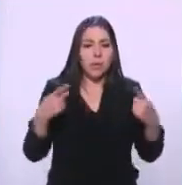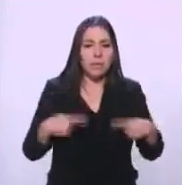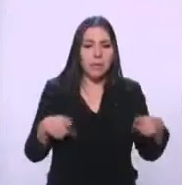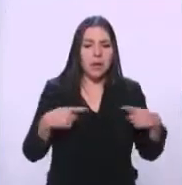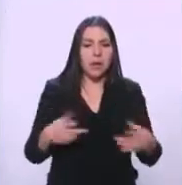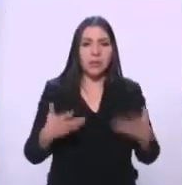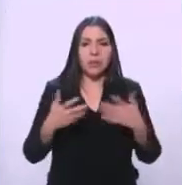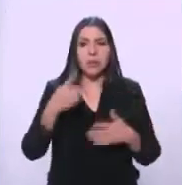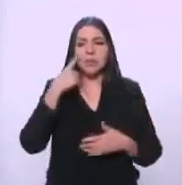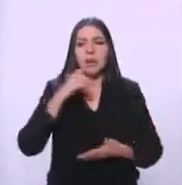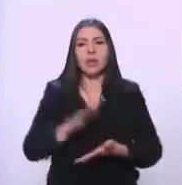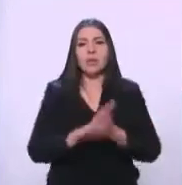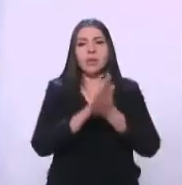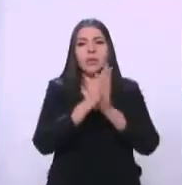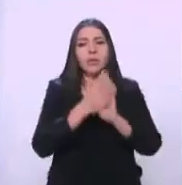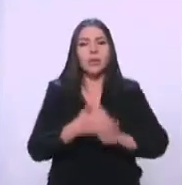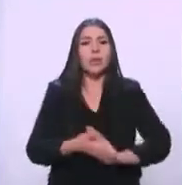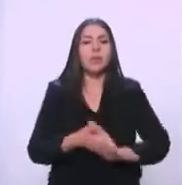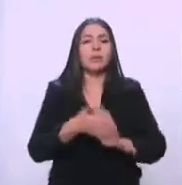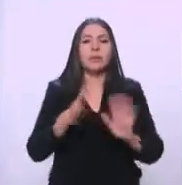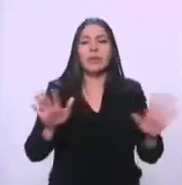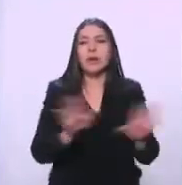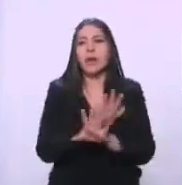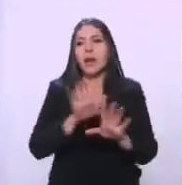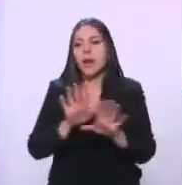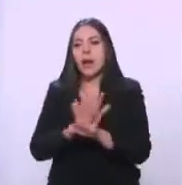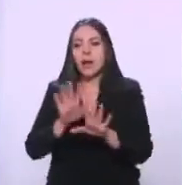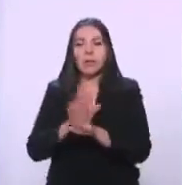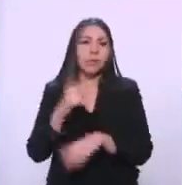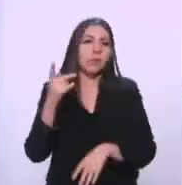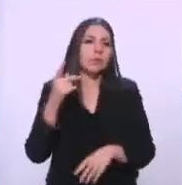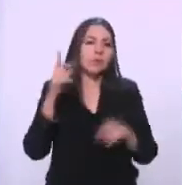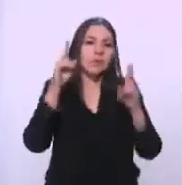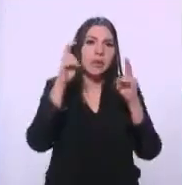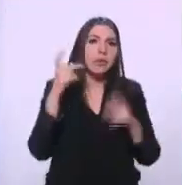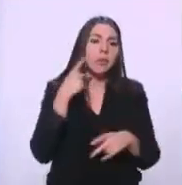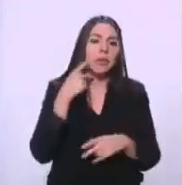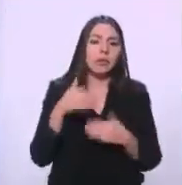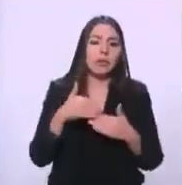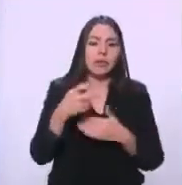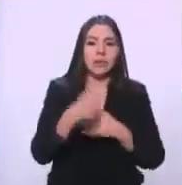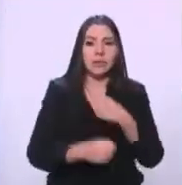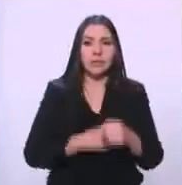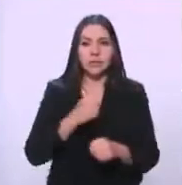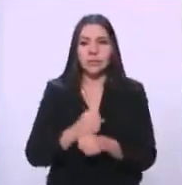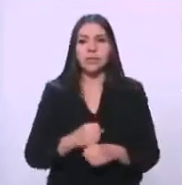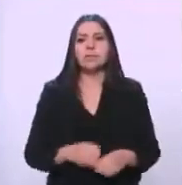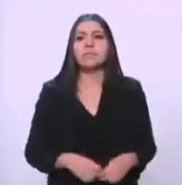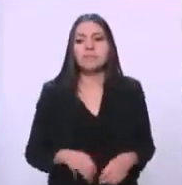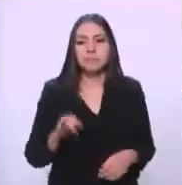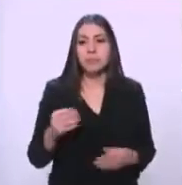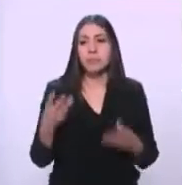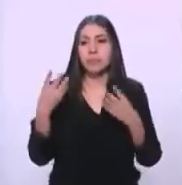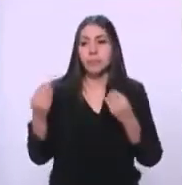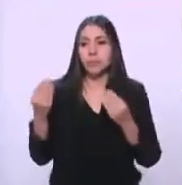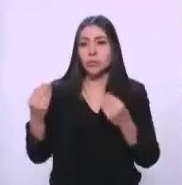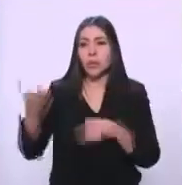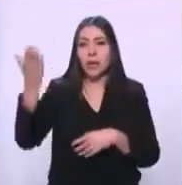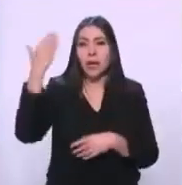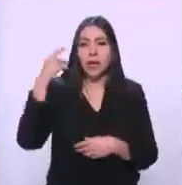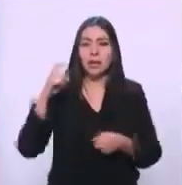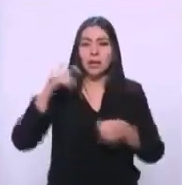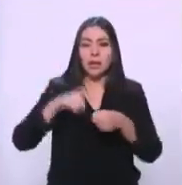transformación política de México en estos años. Sí, y que además, o sea, creo que muchos hoy son funcionarios, o sea, muchos que militaron